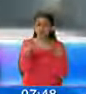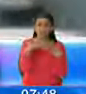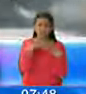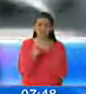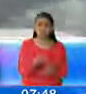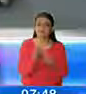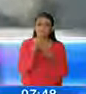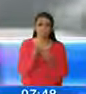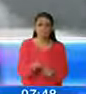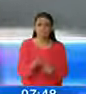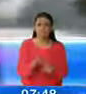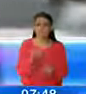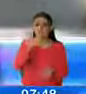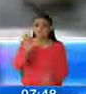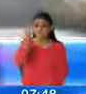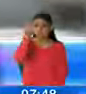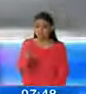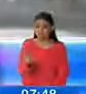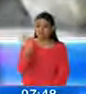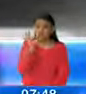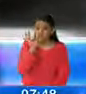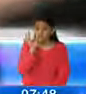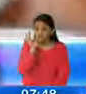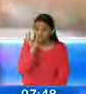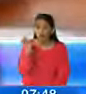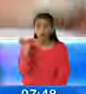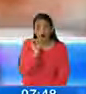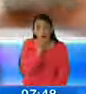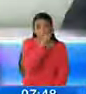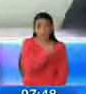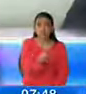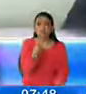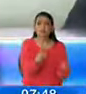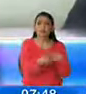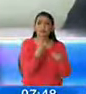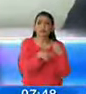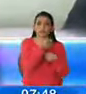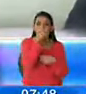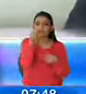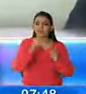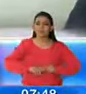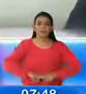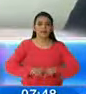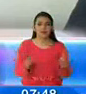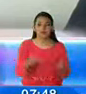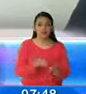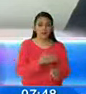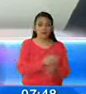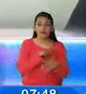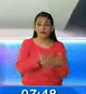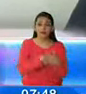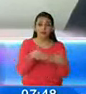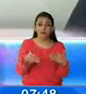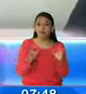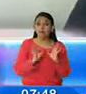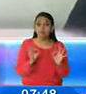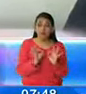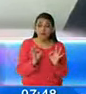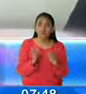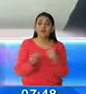referente para diferenciar a los consumidores de los traficantes. Cuando no existían las tablas, era un tema de